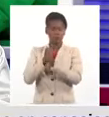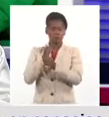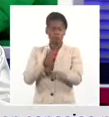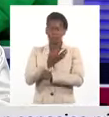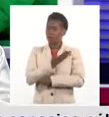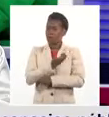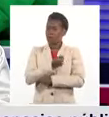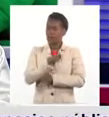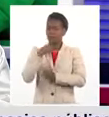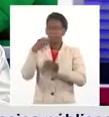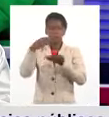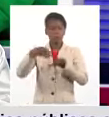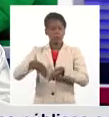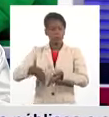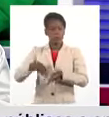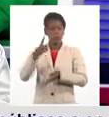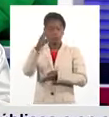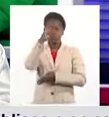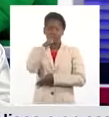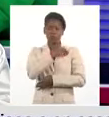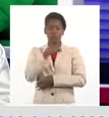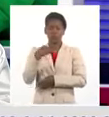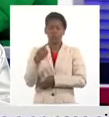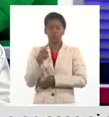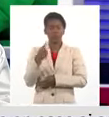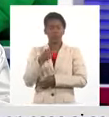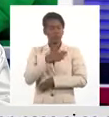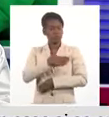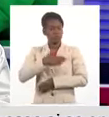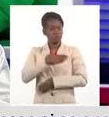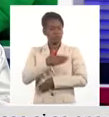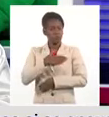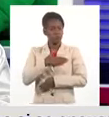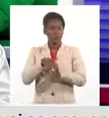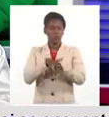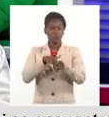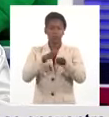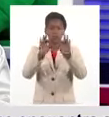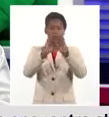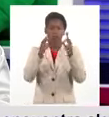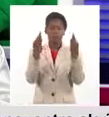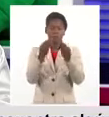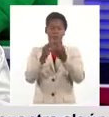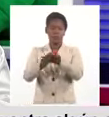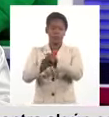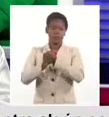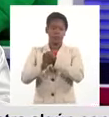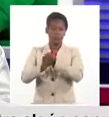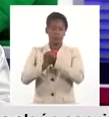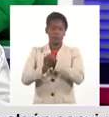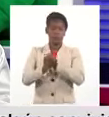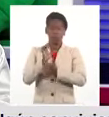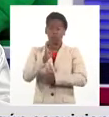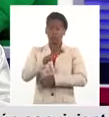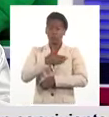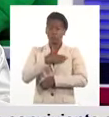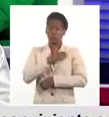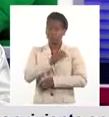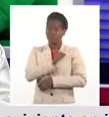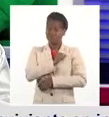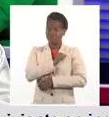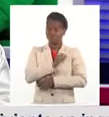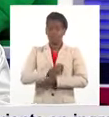a sus familiares y amistades por este fallecimiento, realmente muy doloroso.